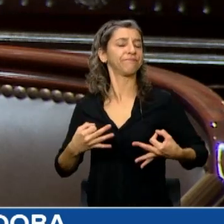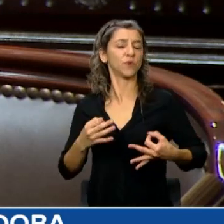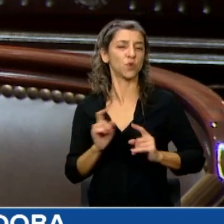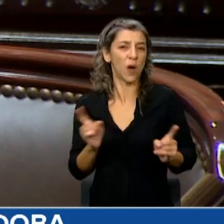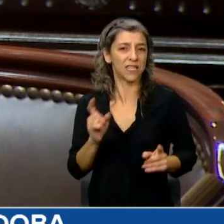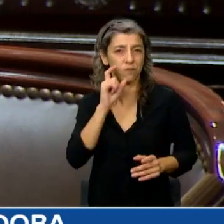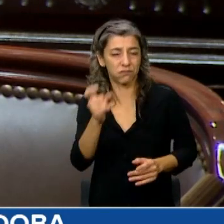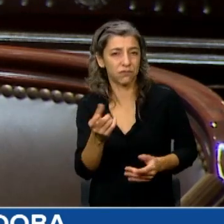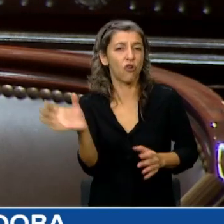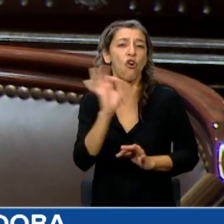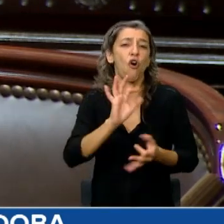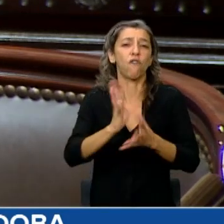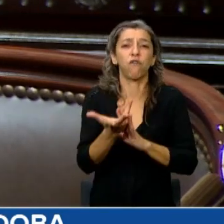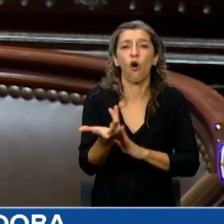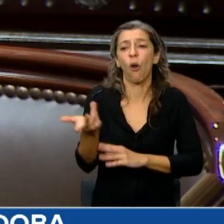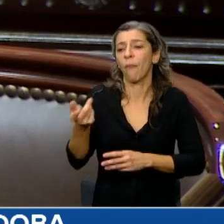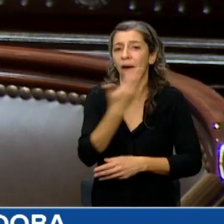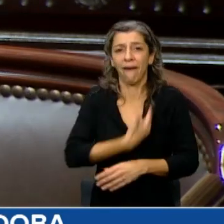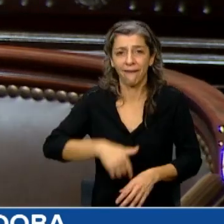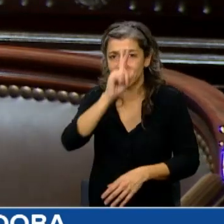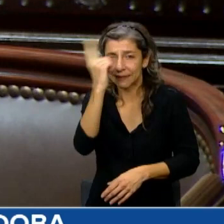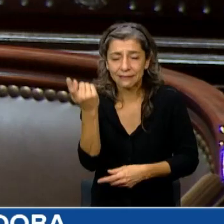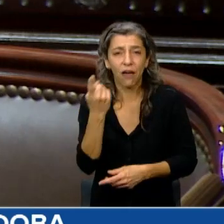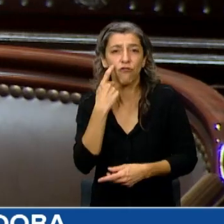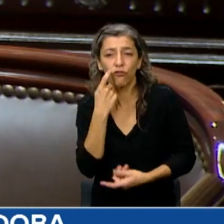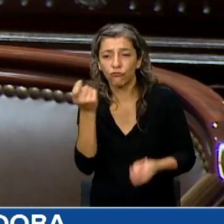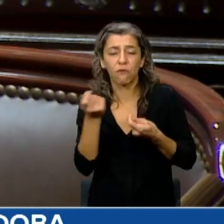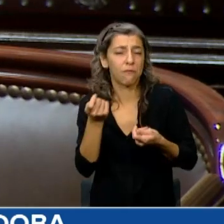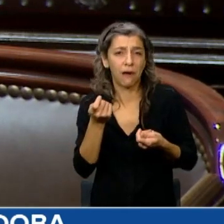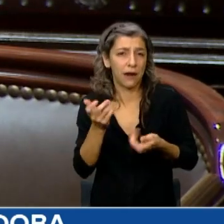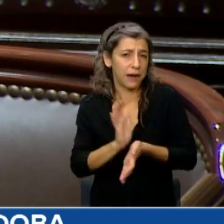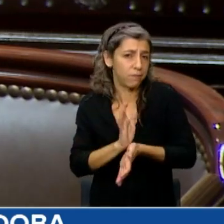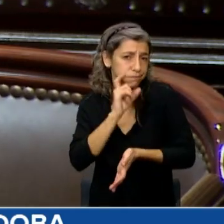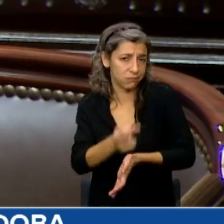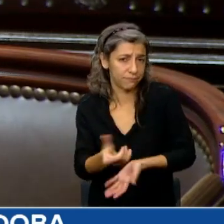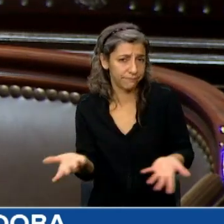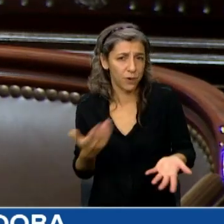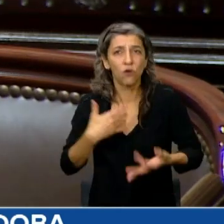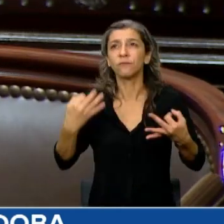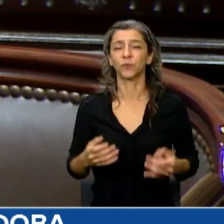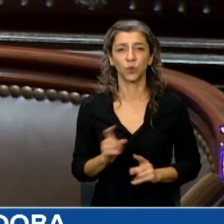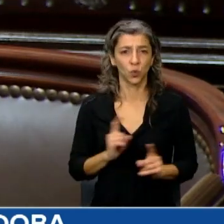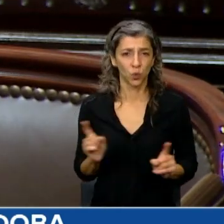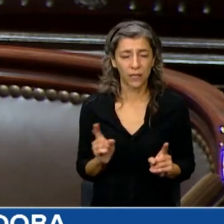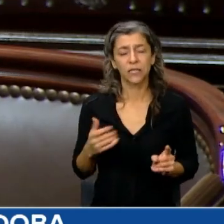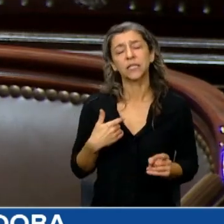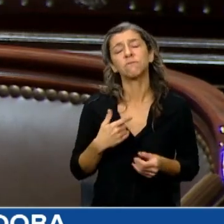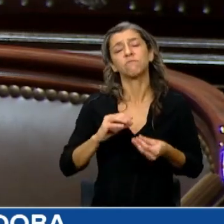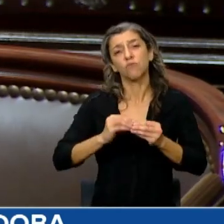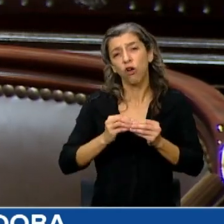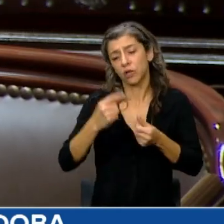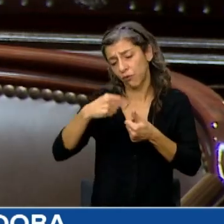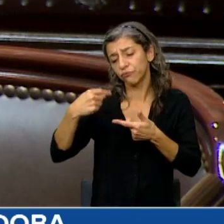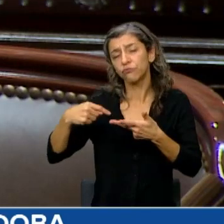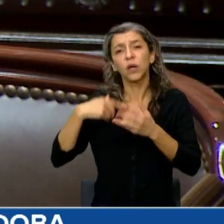administración pública o cómo debe administrarse un Estado. De todas maneras, a pesar de estos argumentos que esgrimí, Rescato